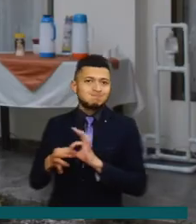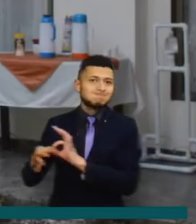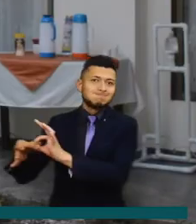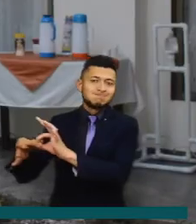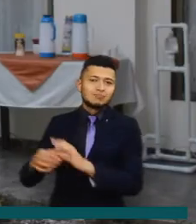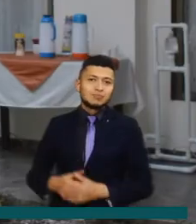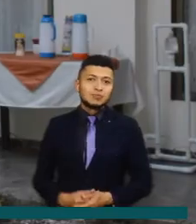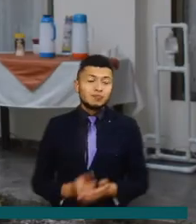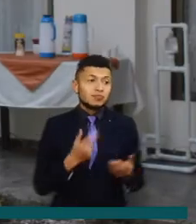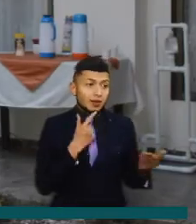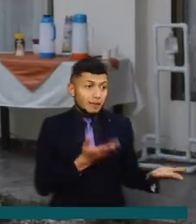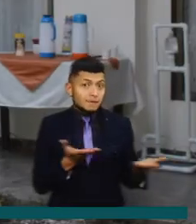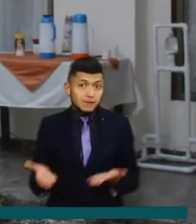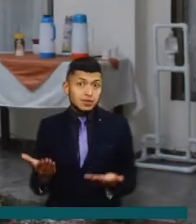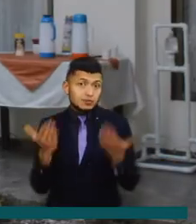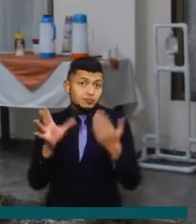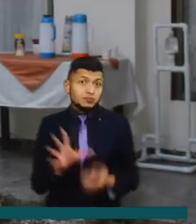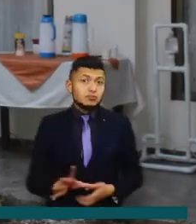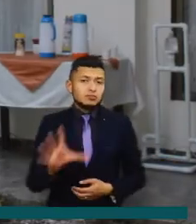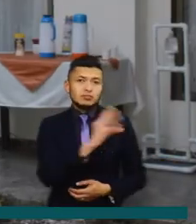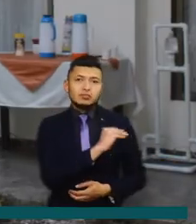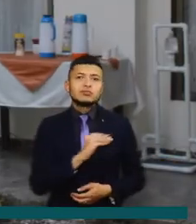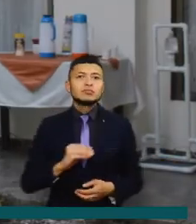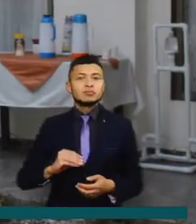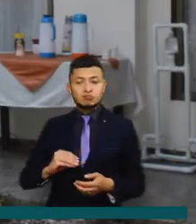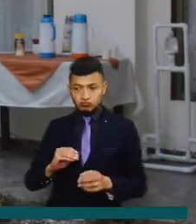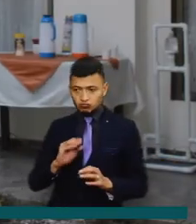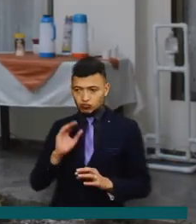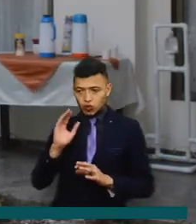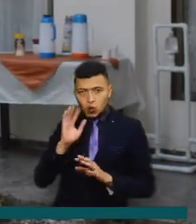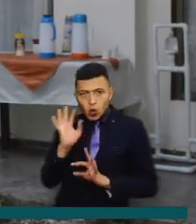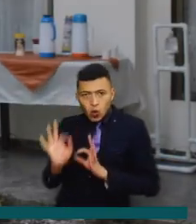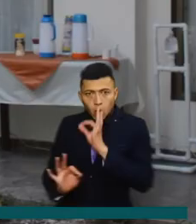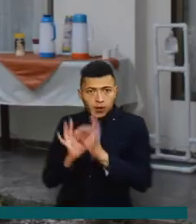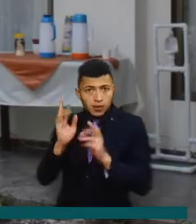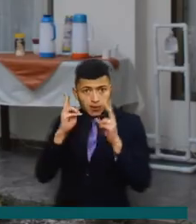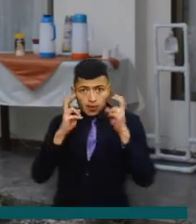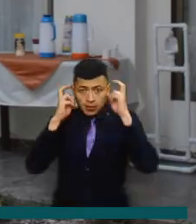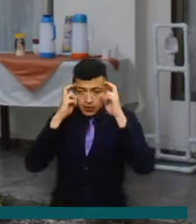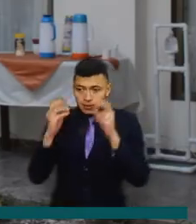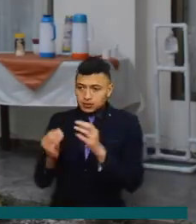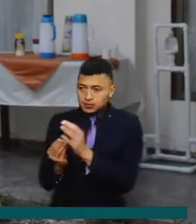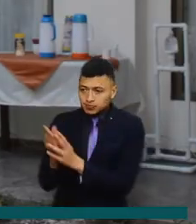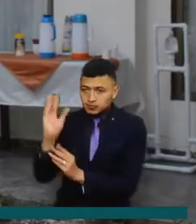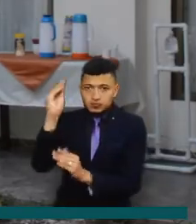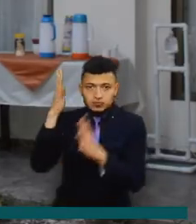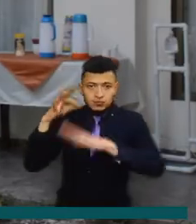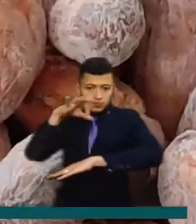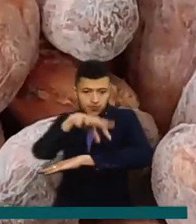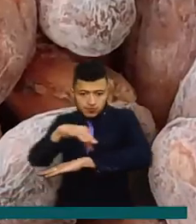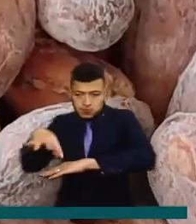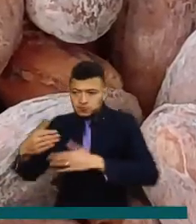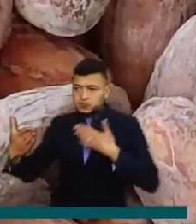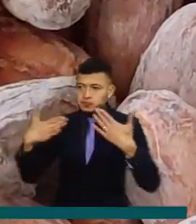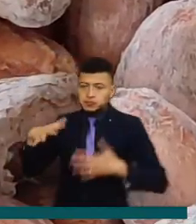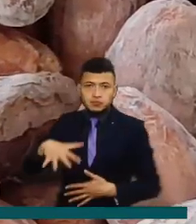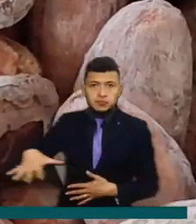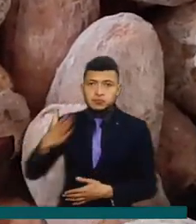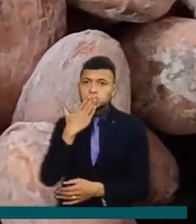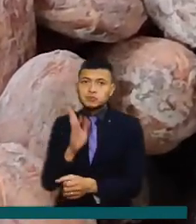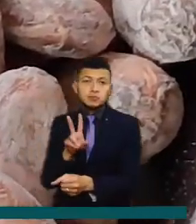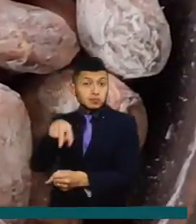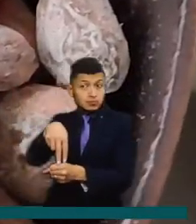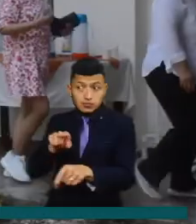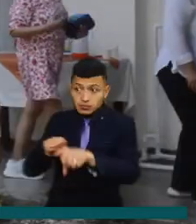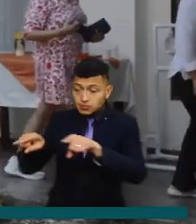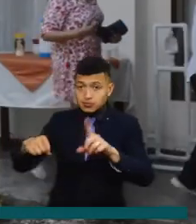turismo. Nos beneficiamos todos porque de alguna manera salvaguardamos todos los conocimientos que hay alrededor de las plantas, las semillas, los campesinos,